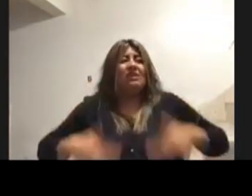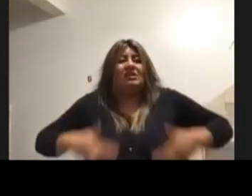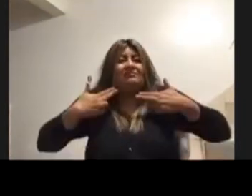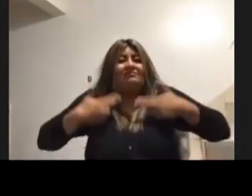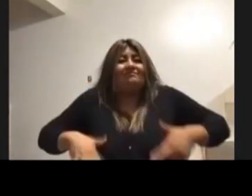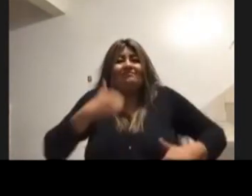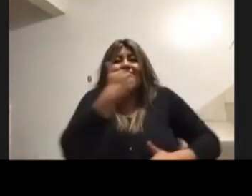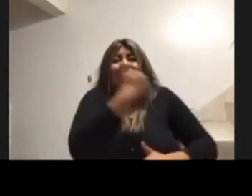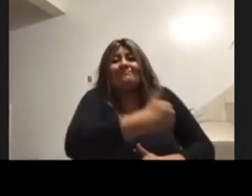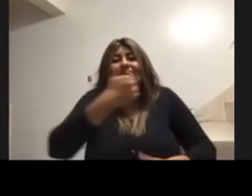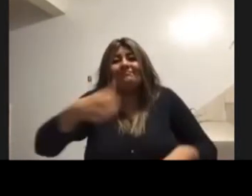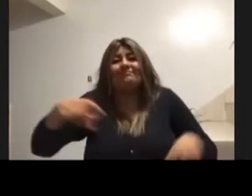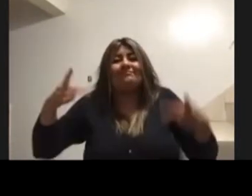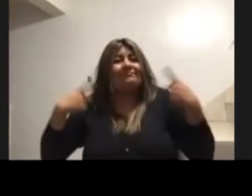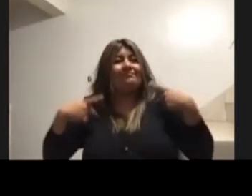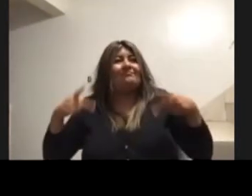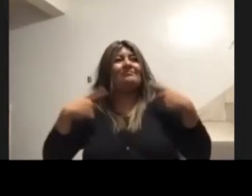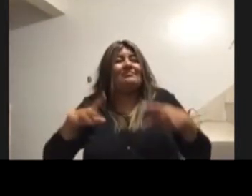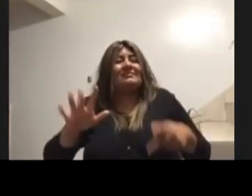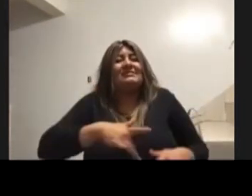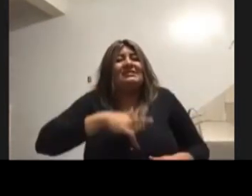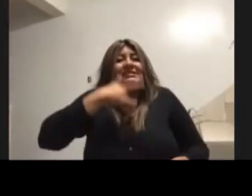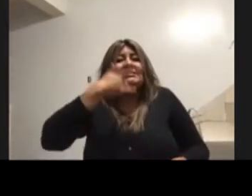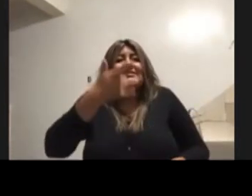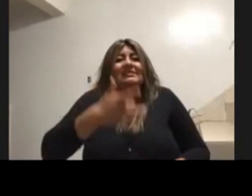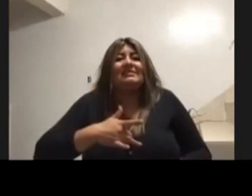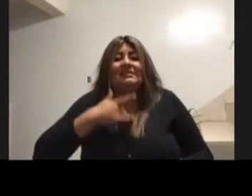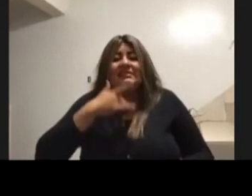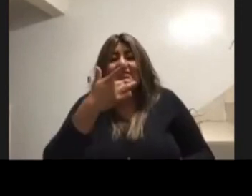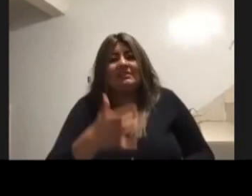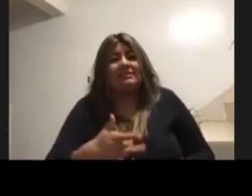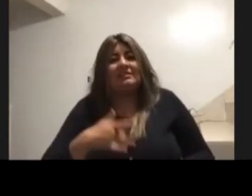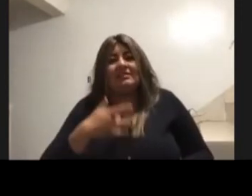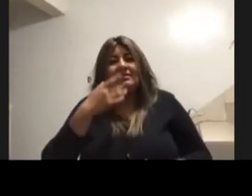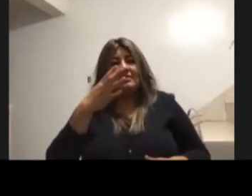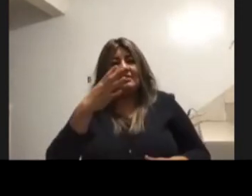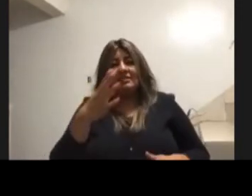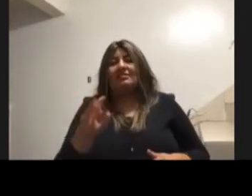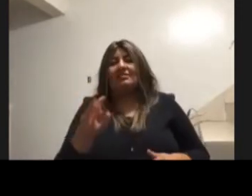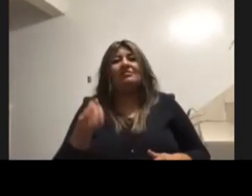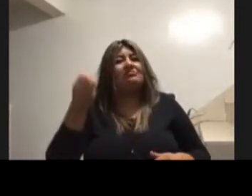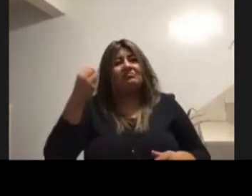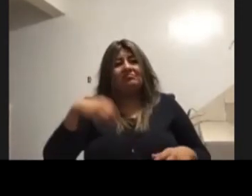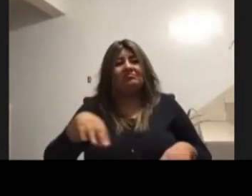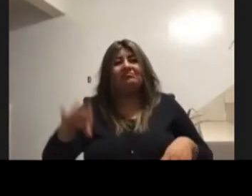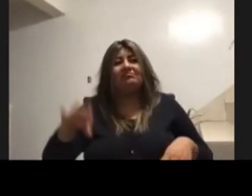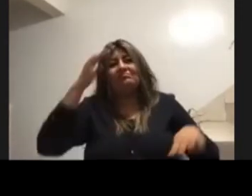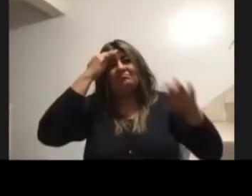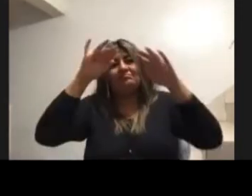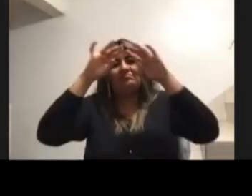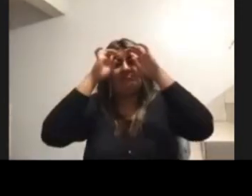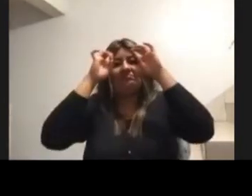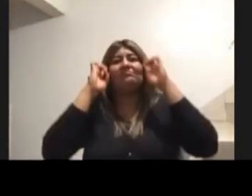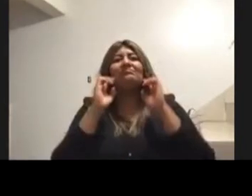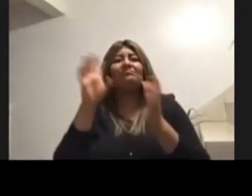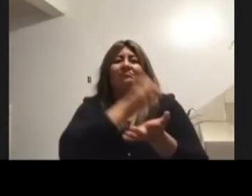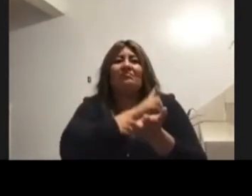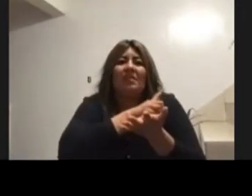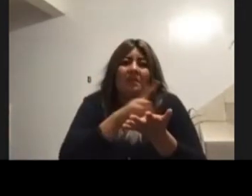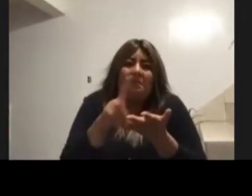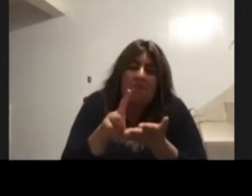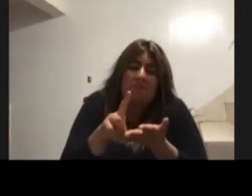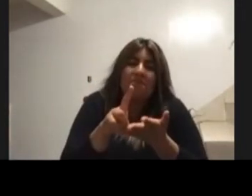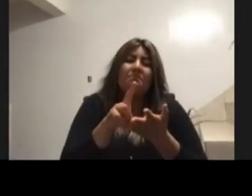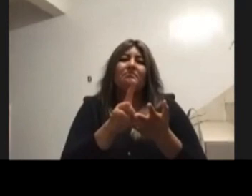sensibilización, que no pasa solamente por entender que es un derecho, por entender el concepto, por saber ya lo que tengo